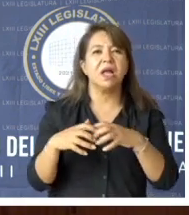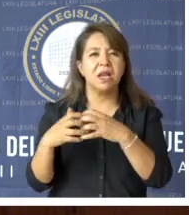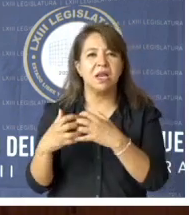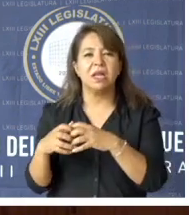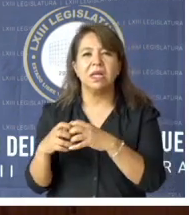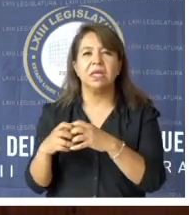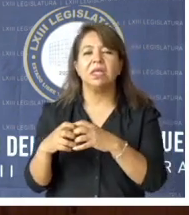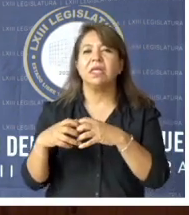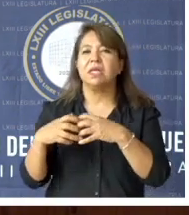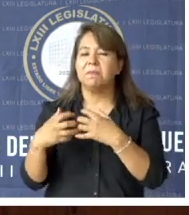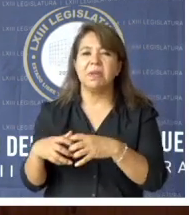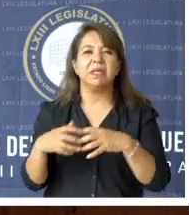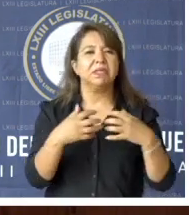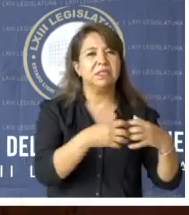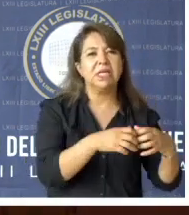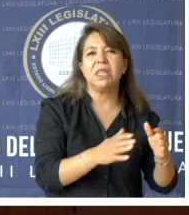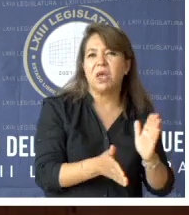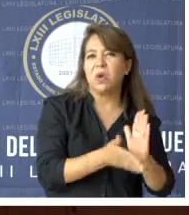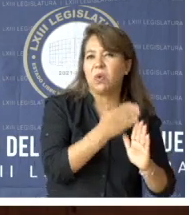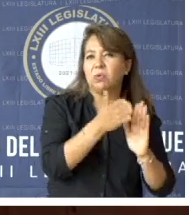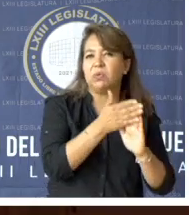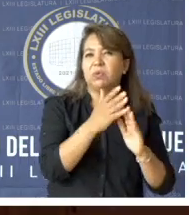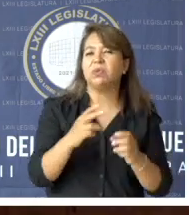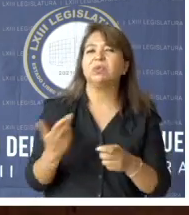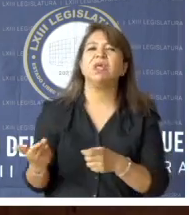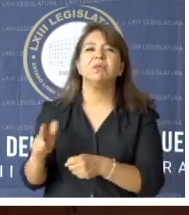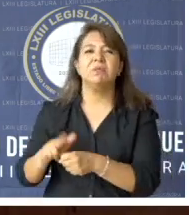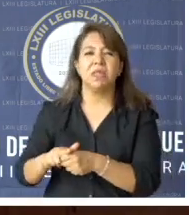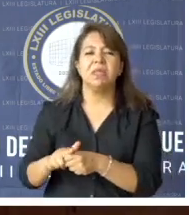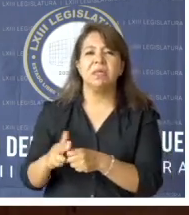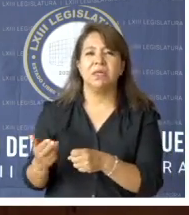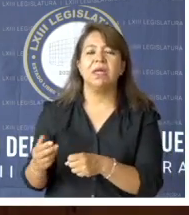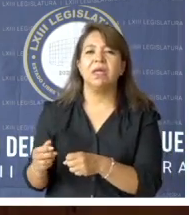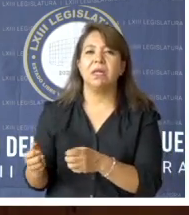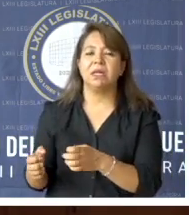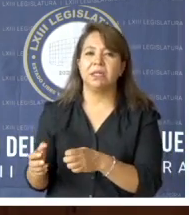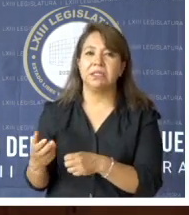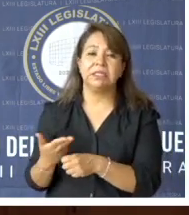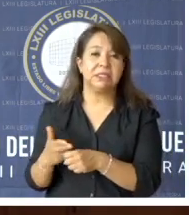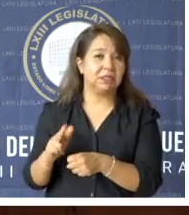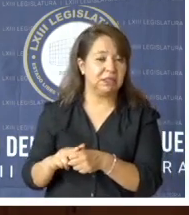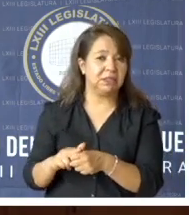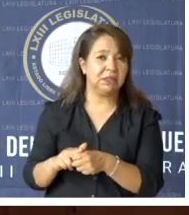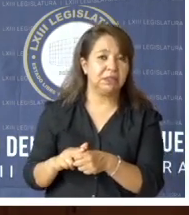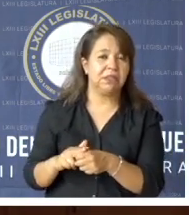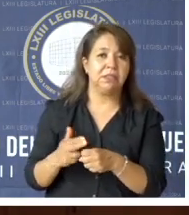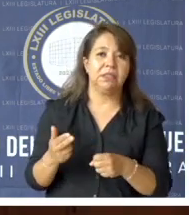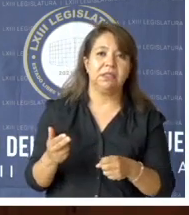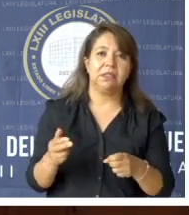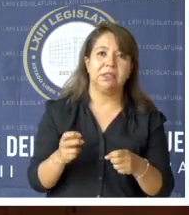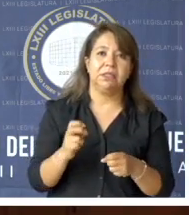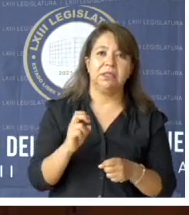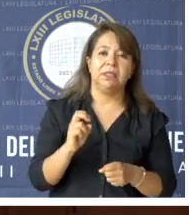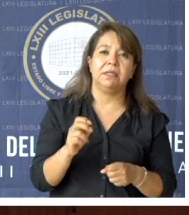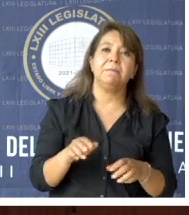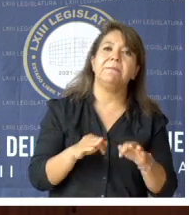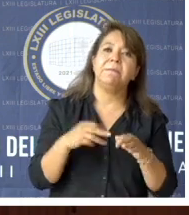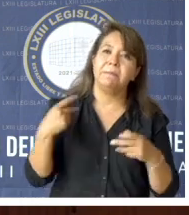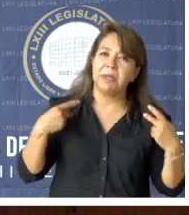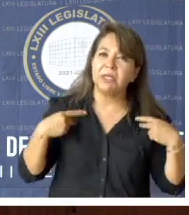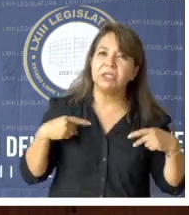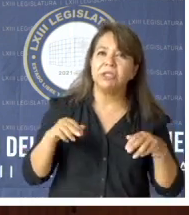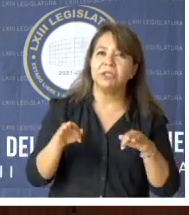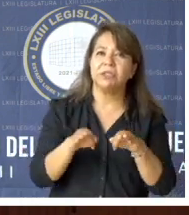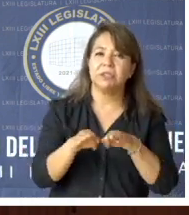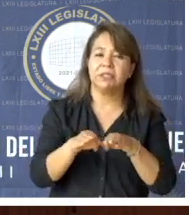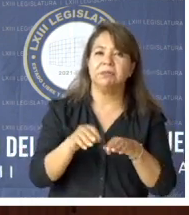turístico, de construcción, hospitales privados, entre muchas más, aplicable a los trabajadores que hayan